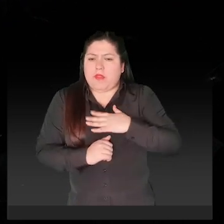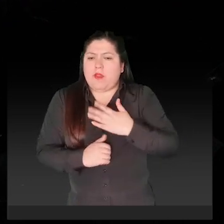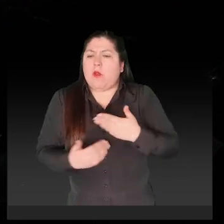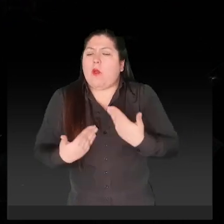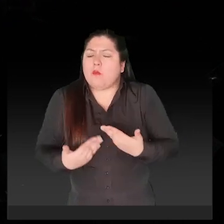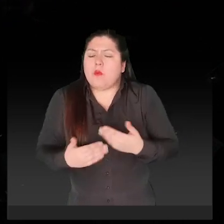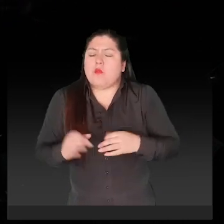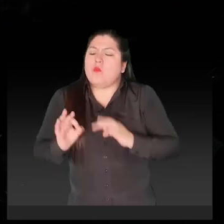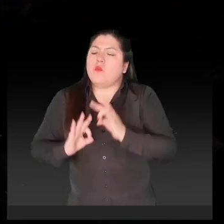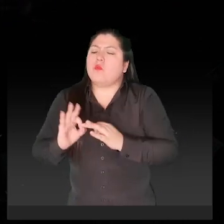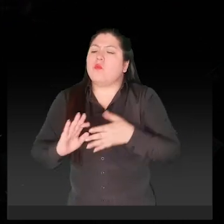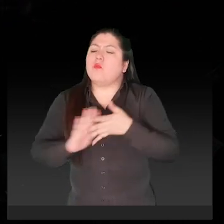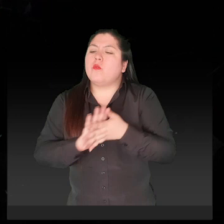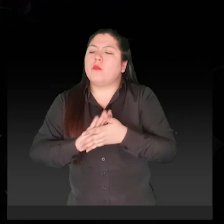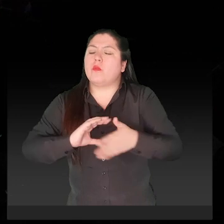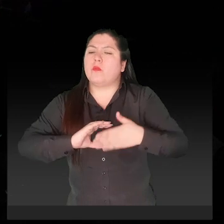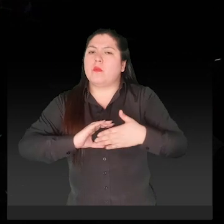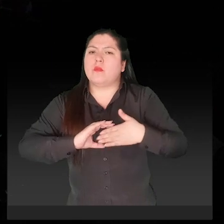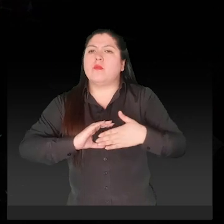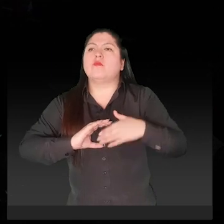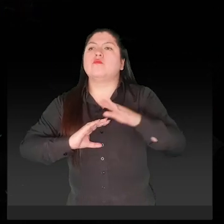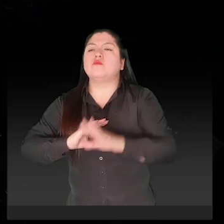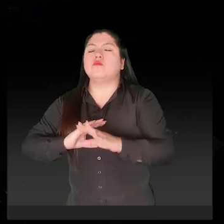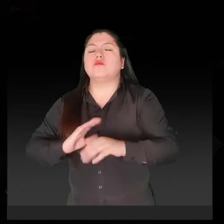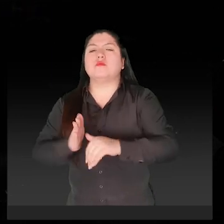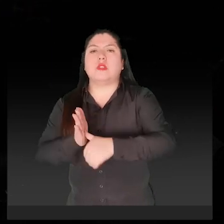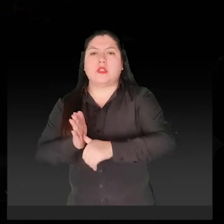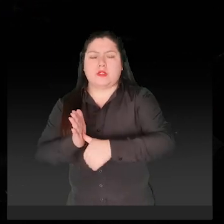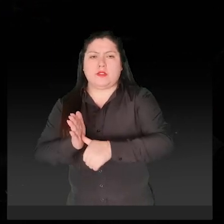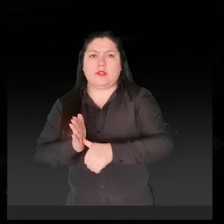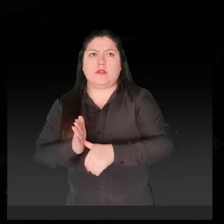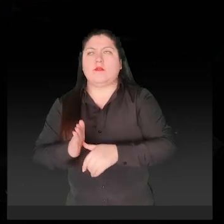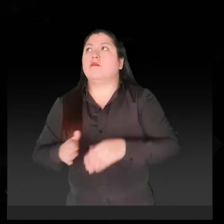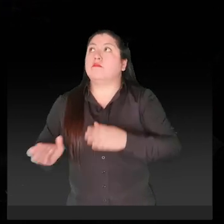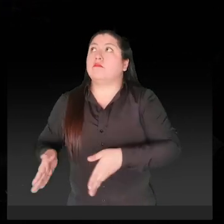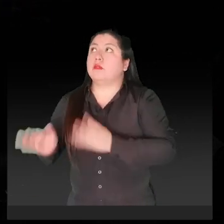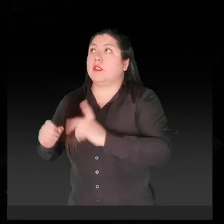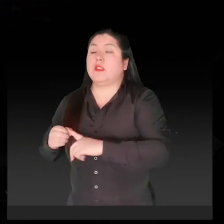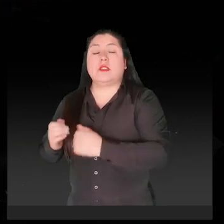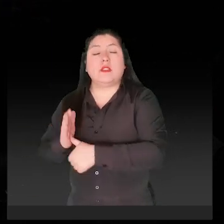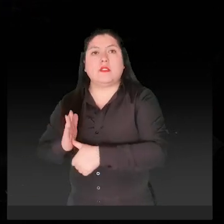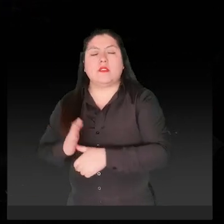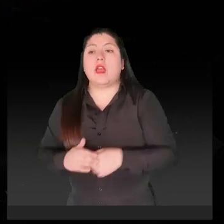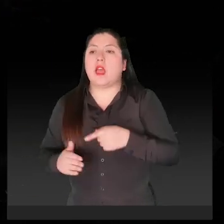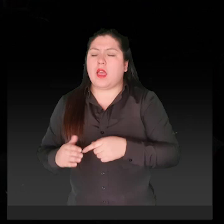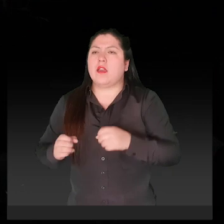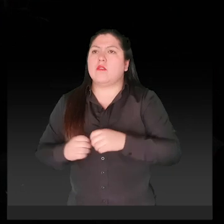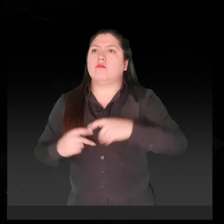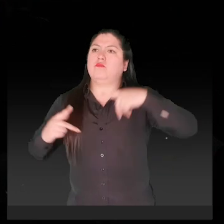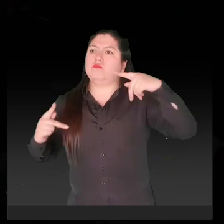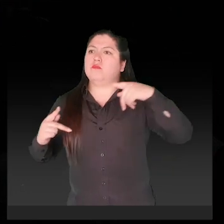términos y condiciones, se indicarán las políticas de privacidad y, por supuesto, las de protección de datos personales que trabaja la